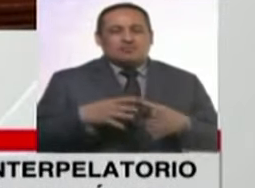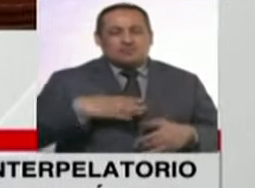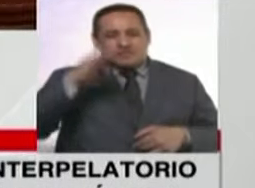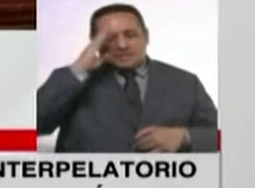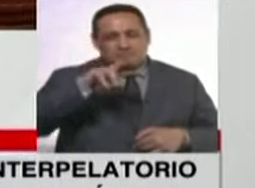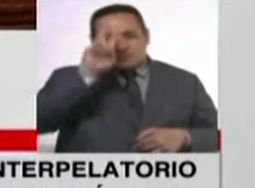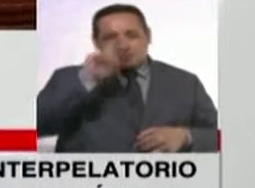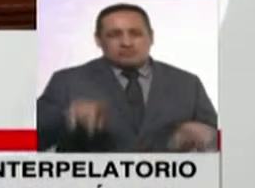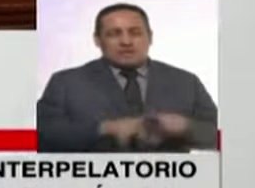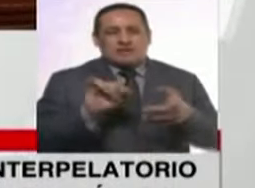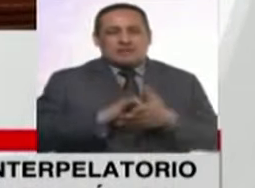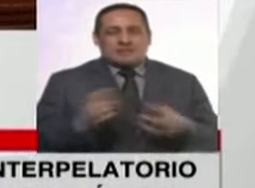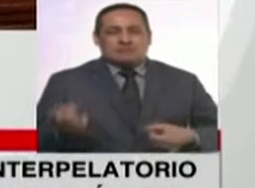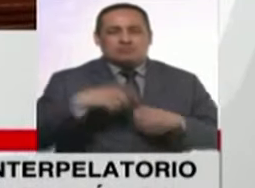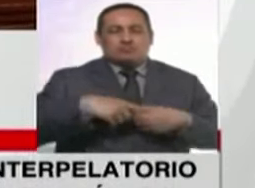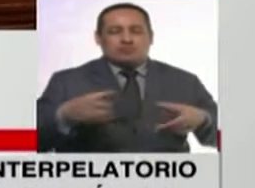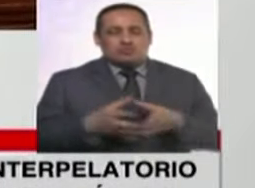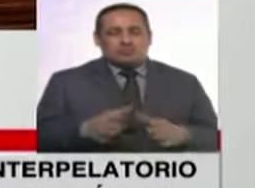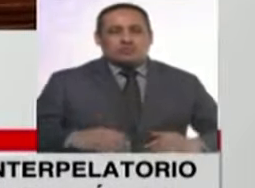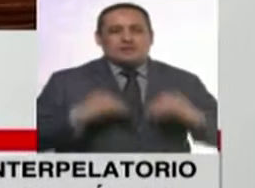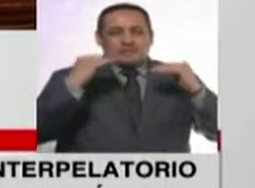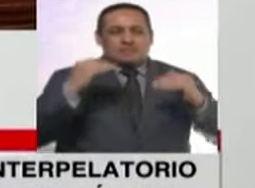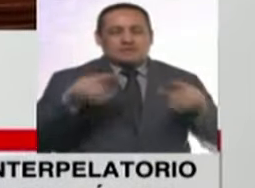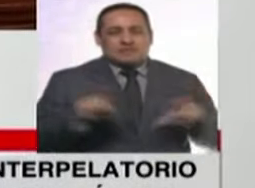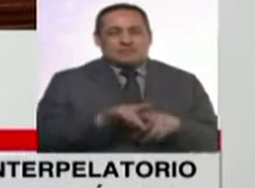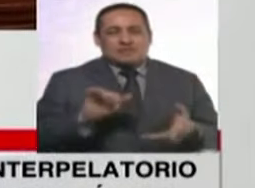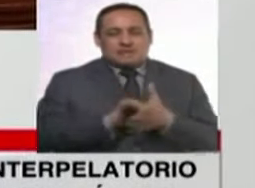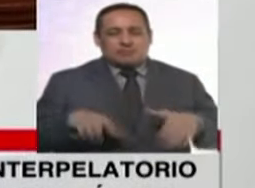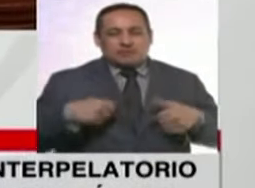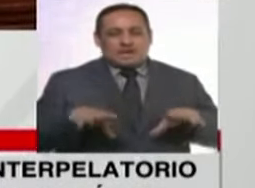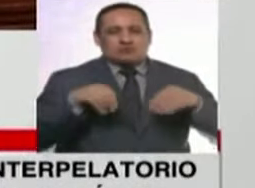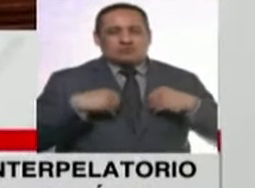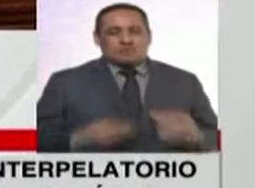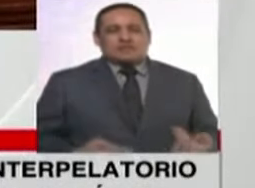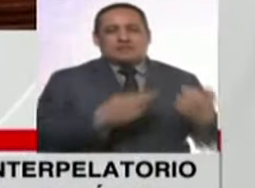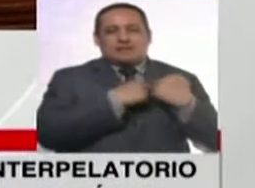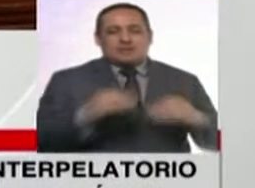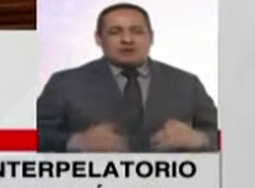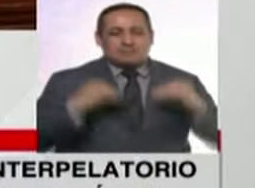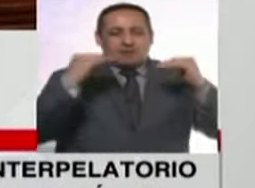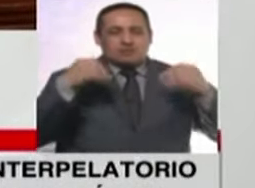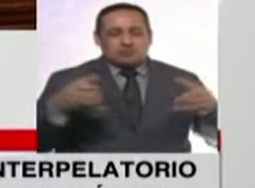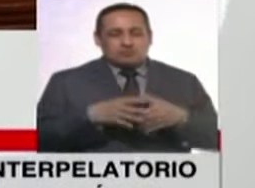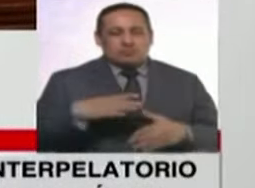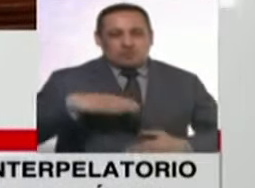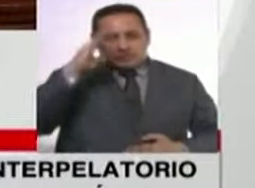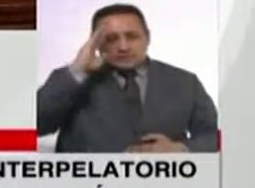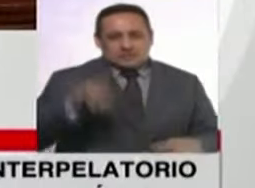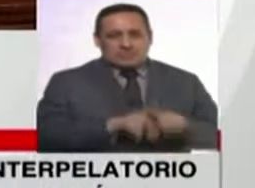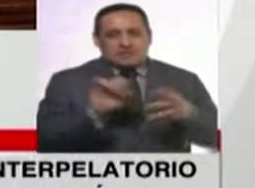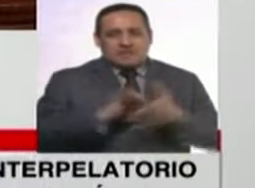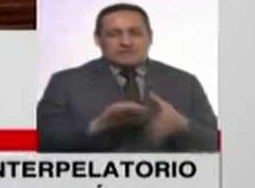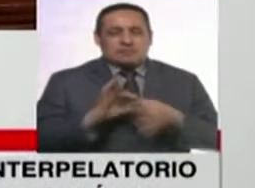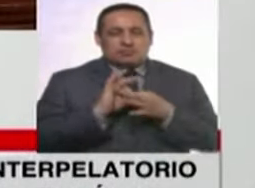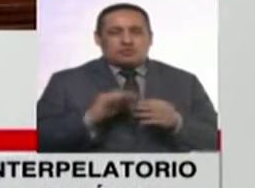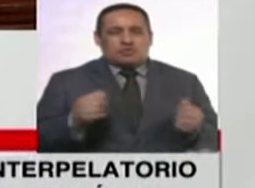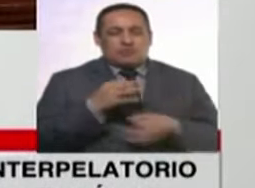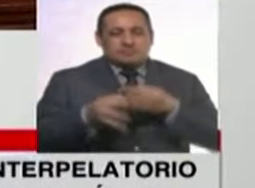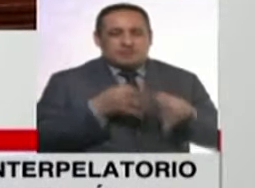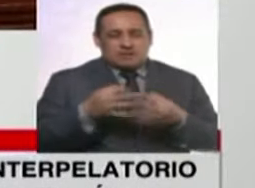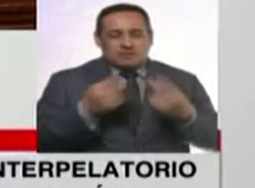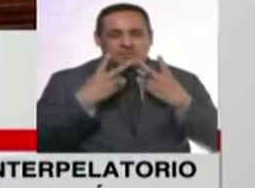Nacional del Perú que forman parte de la escalafón y que podrían asumir cargos en el alto mando policial se encuentran vinculados o